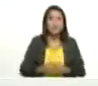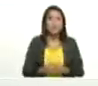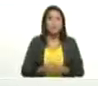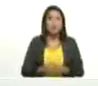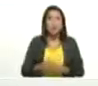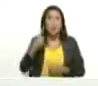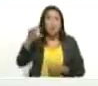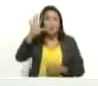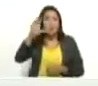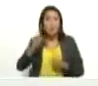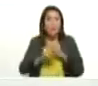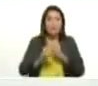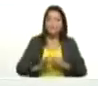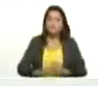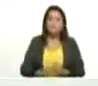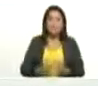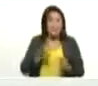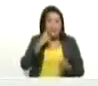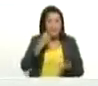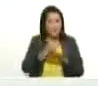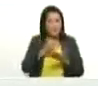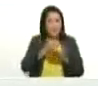Fíjense ustedes lo que pasó ayer.